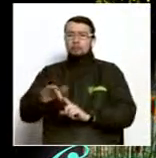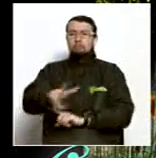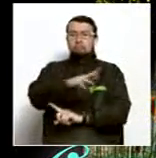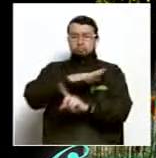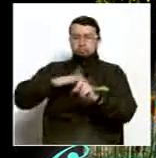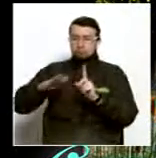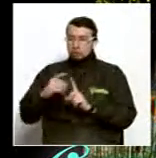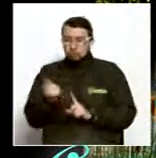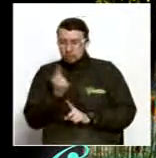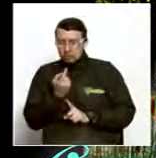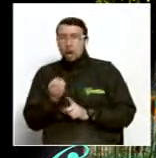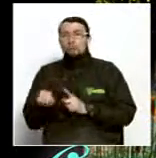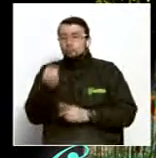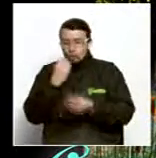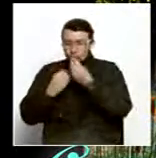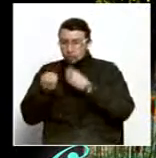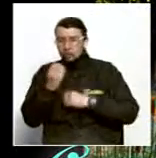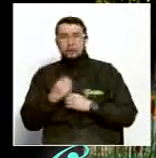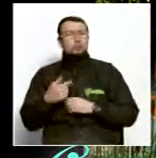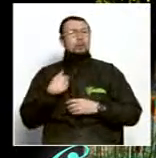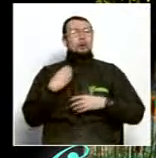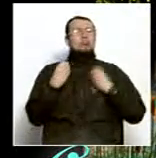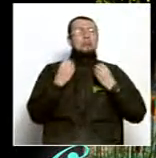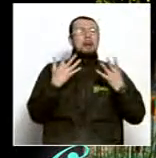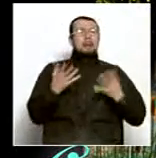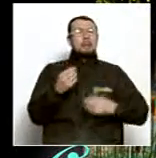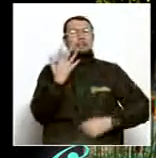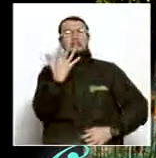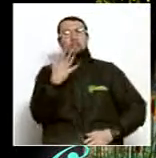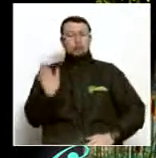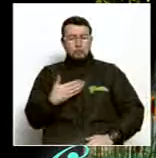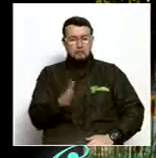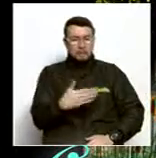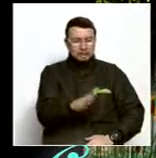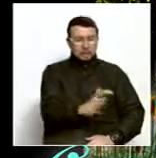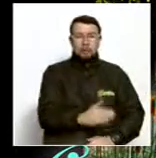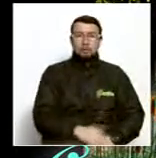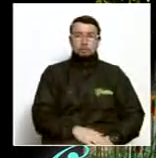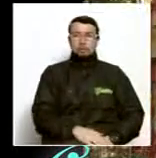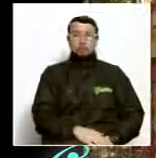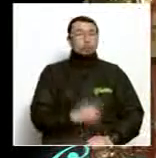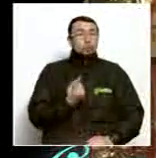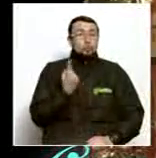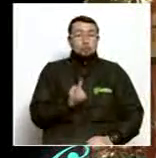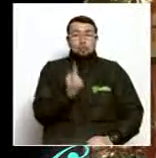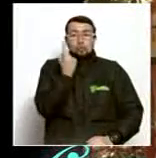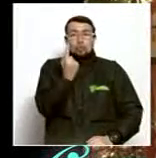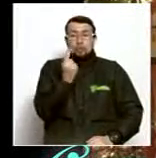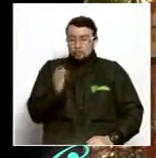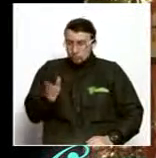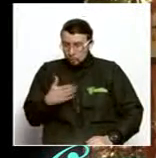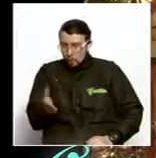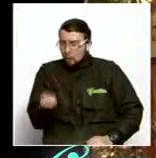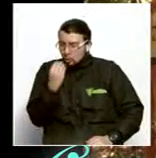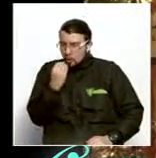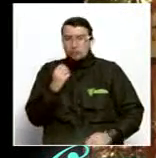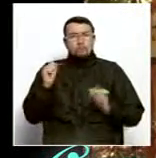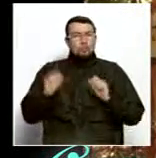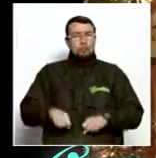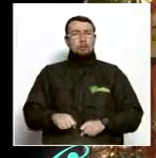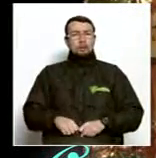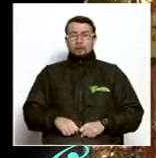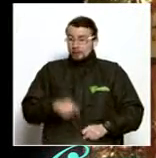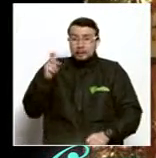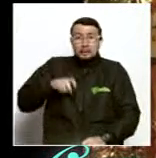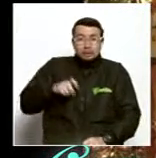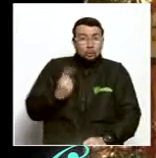comer. Entonces yo para qué iba a sacar 5 pescados si ya nada más me podía comer uno. Uno buscaba lo que